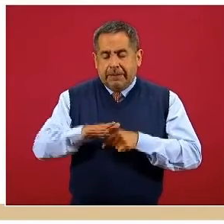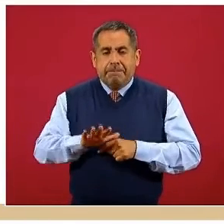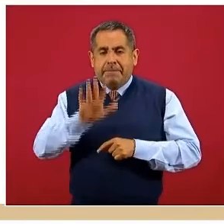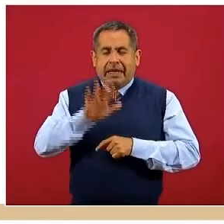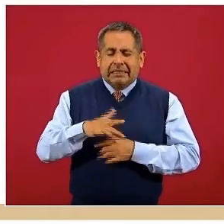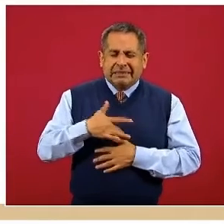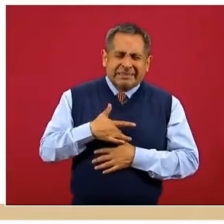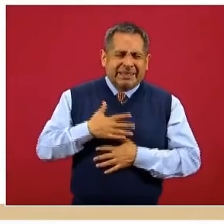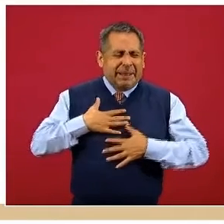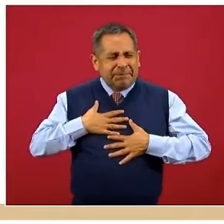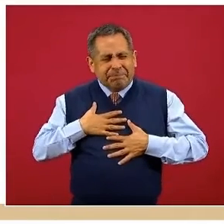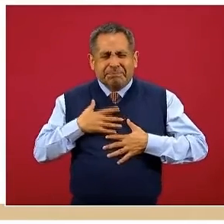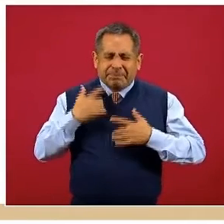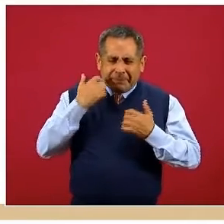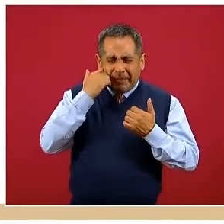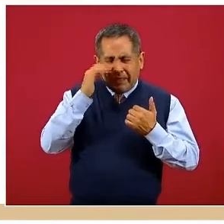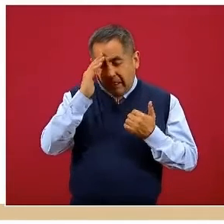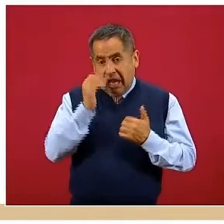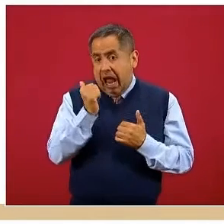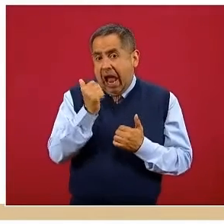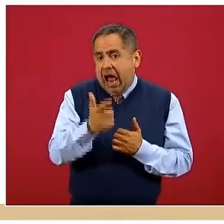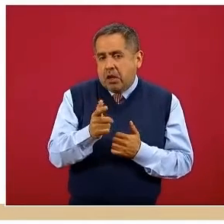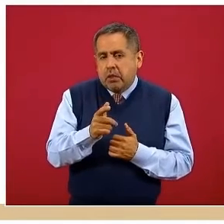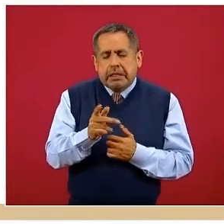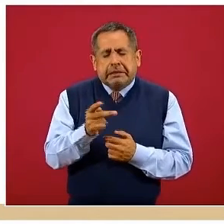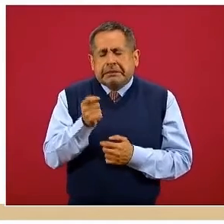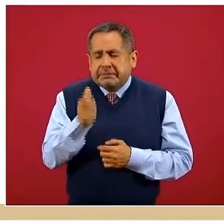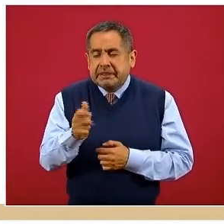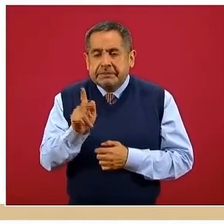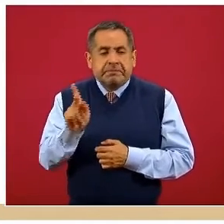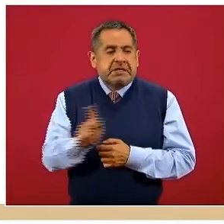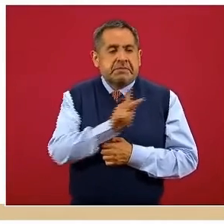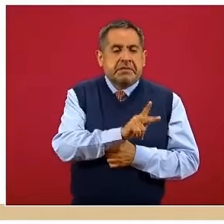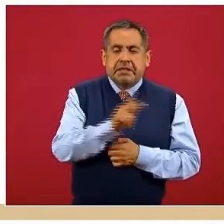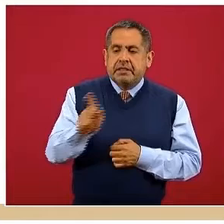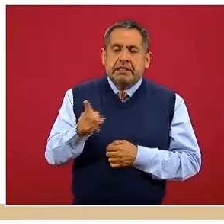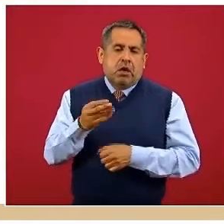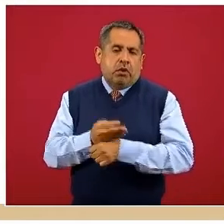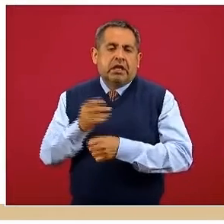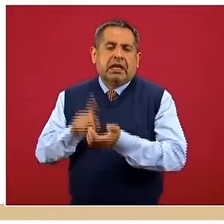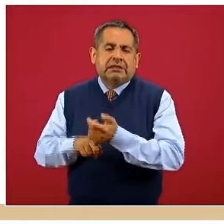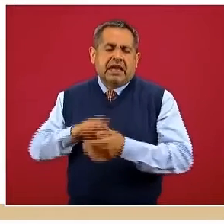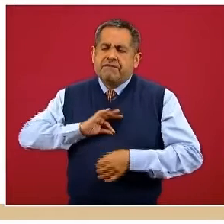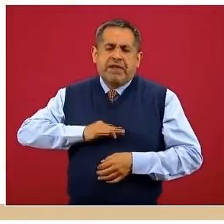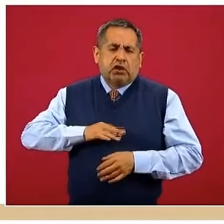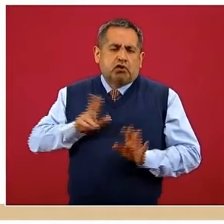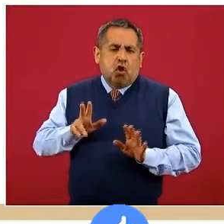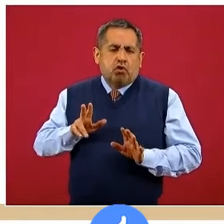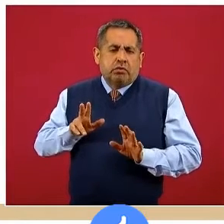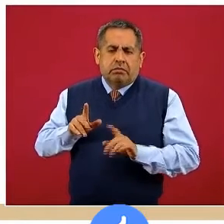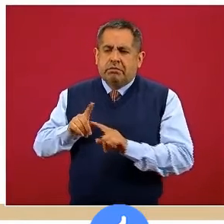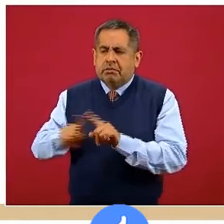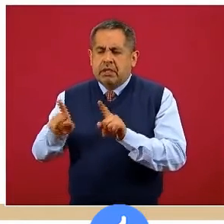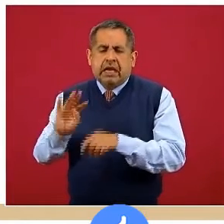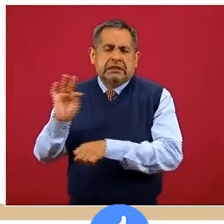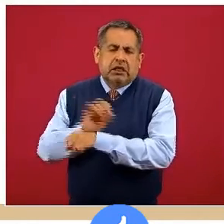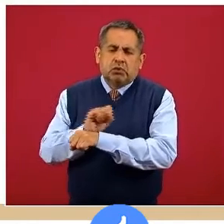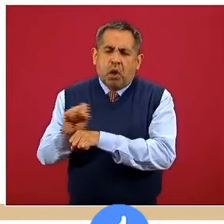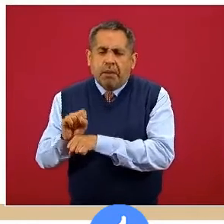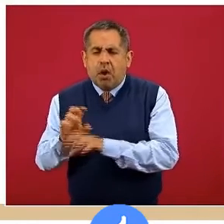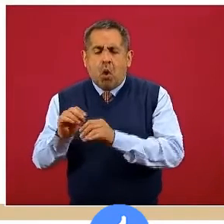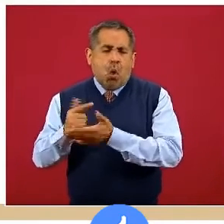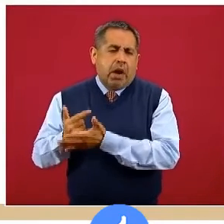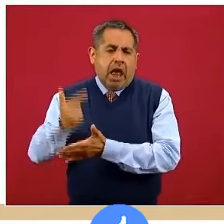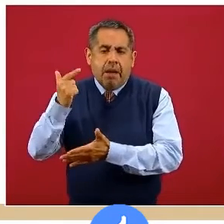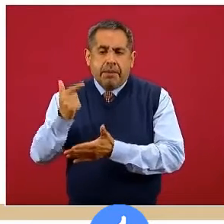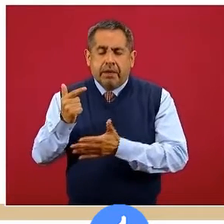presentando signos y síntomas compatibles con una infección respiratoria aguda, que puede ser leve o puede ser